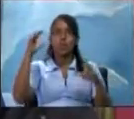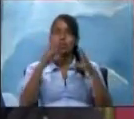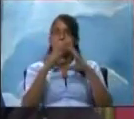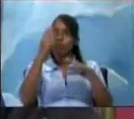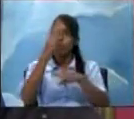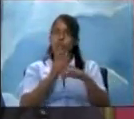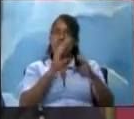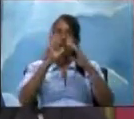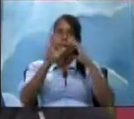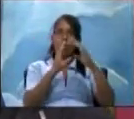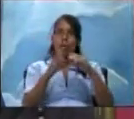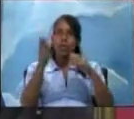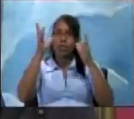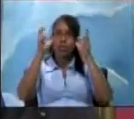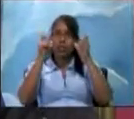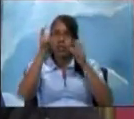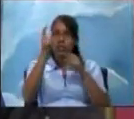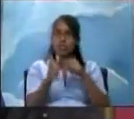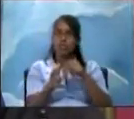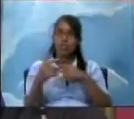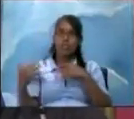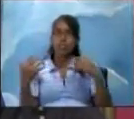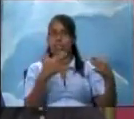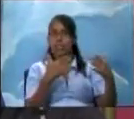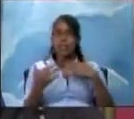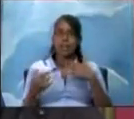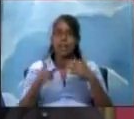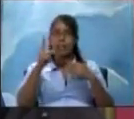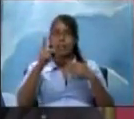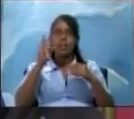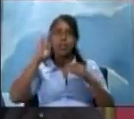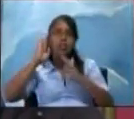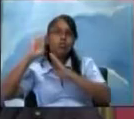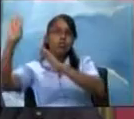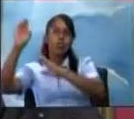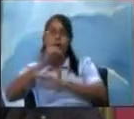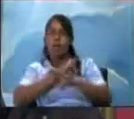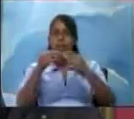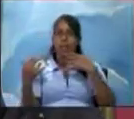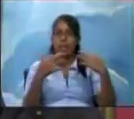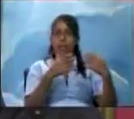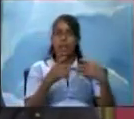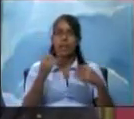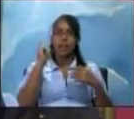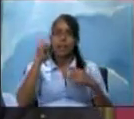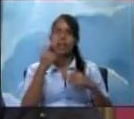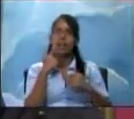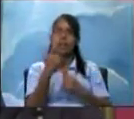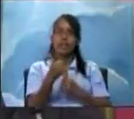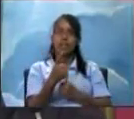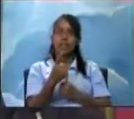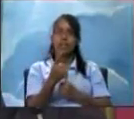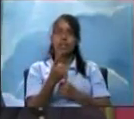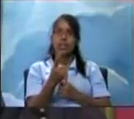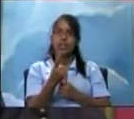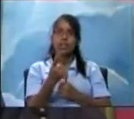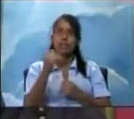por todos los medios de comunicación, lo que se oyen son guerras y rumores de guerras. Dice,